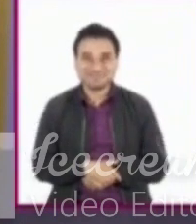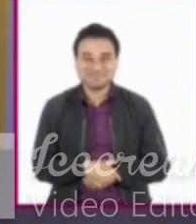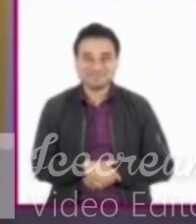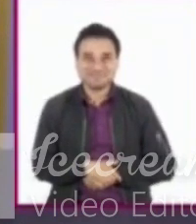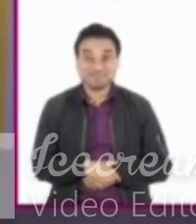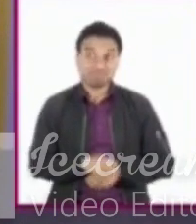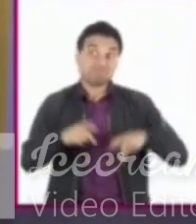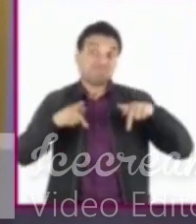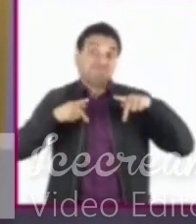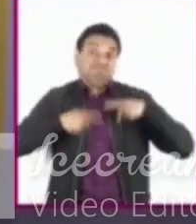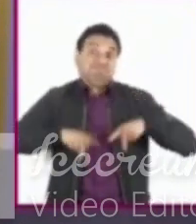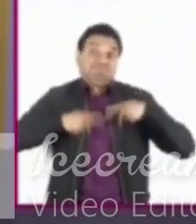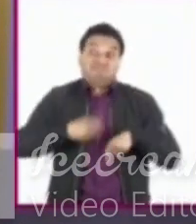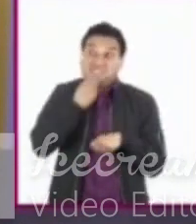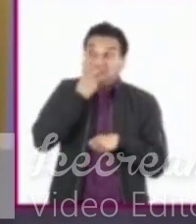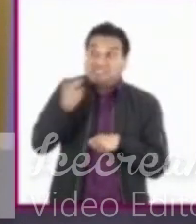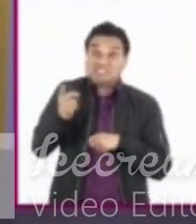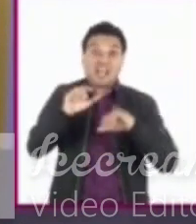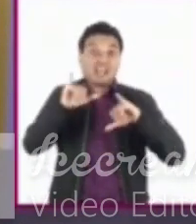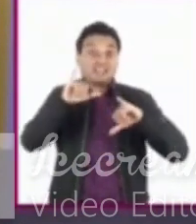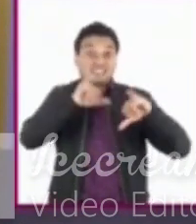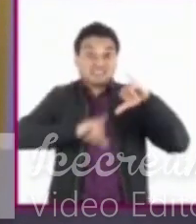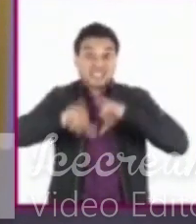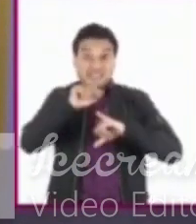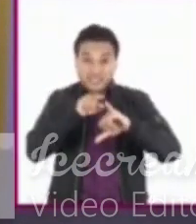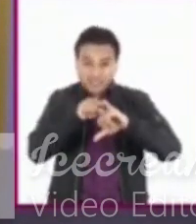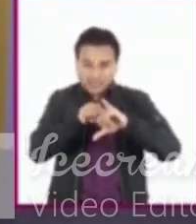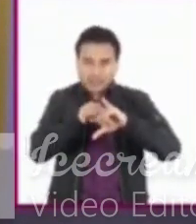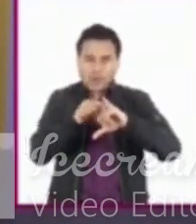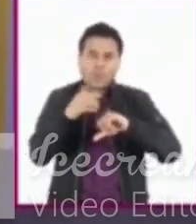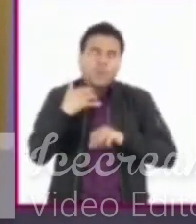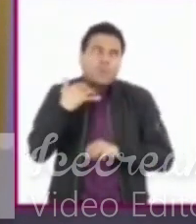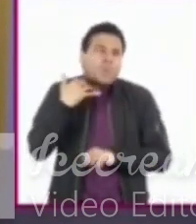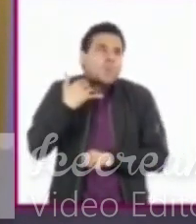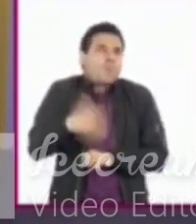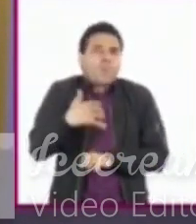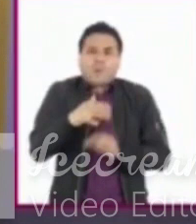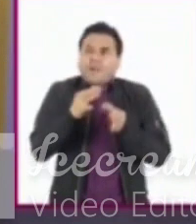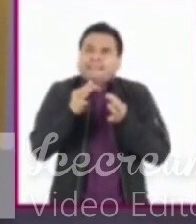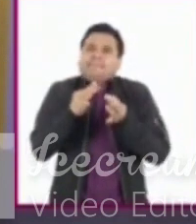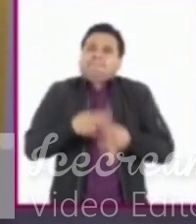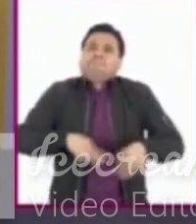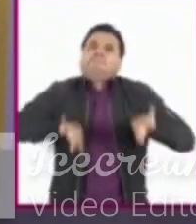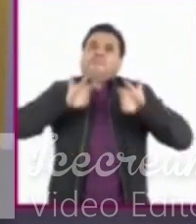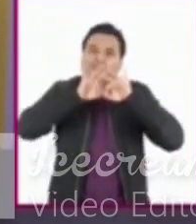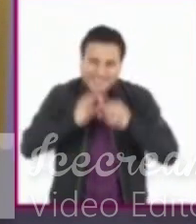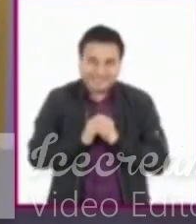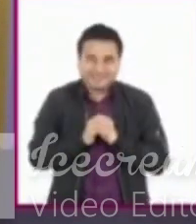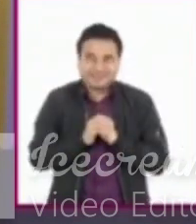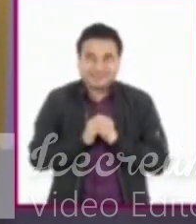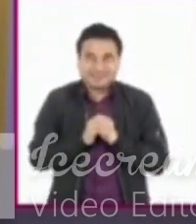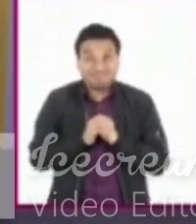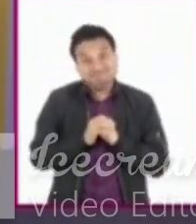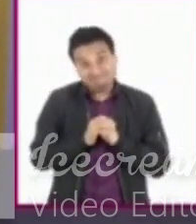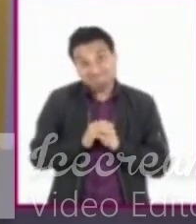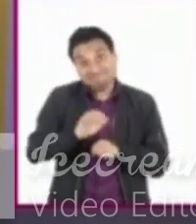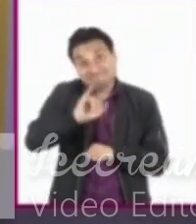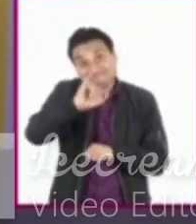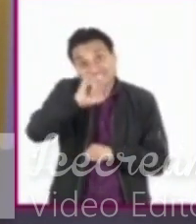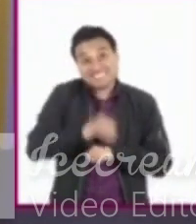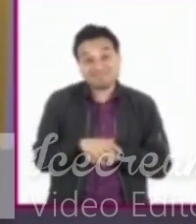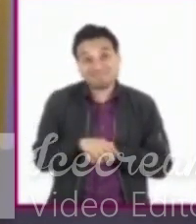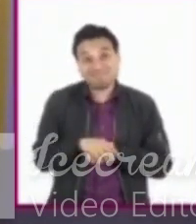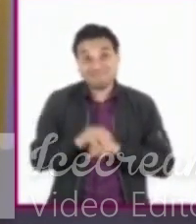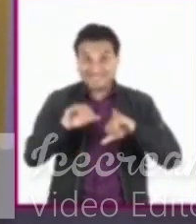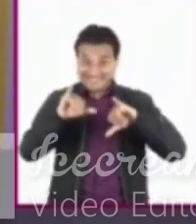Hay quien dice que la ciencia es el invento más importante de los seres humanos y debe ser verdad.